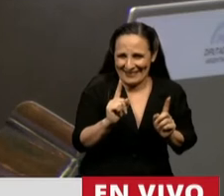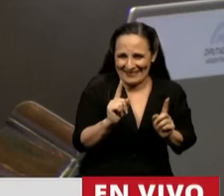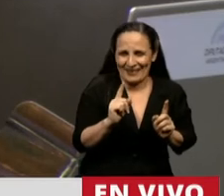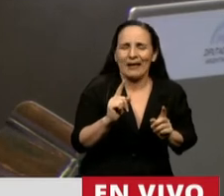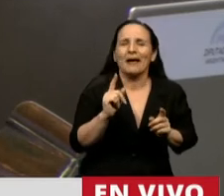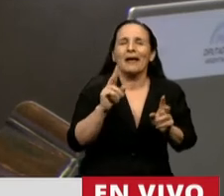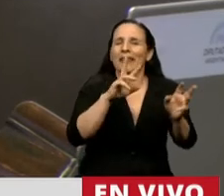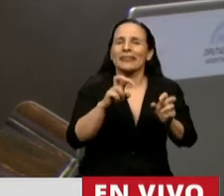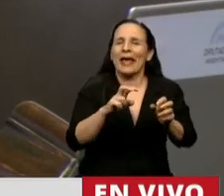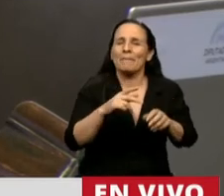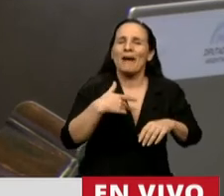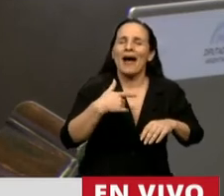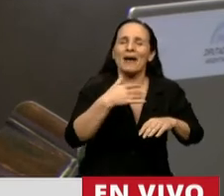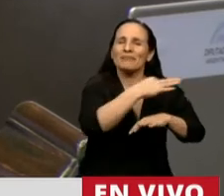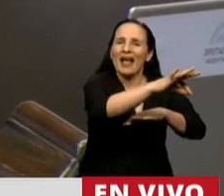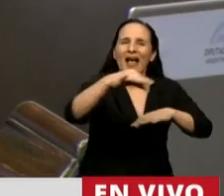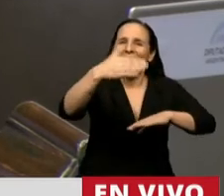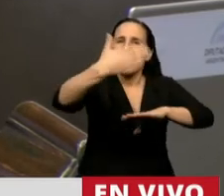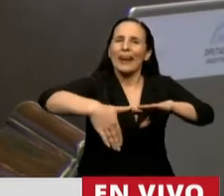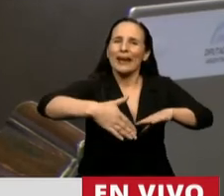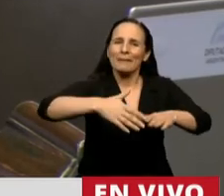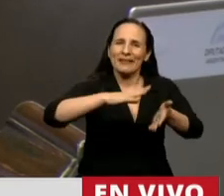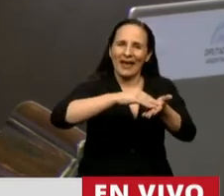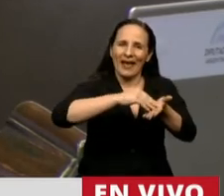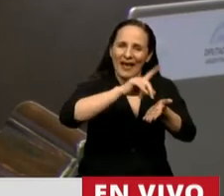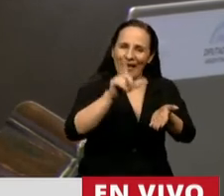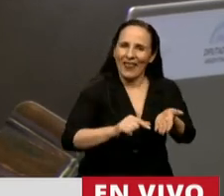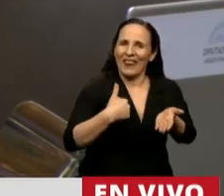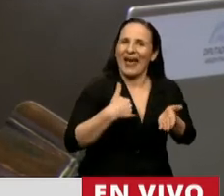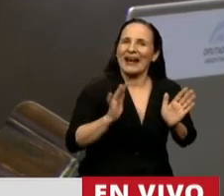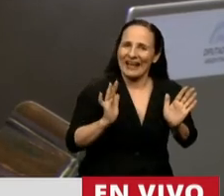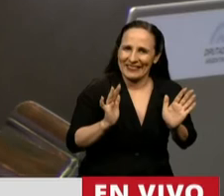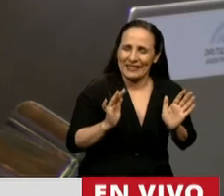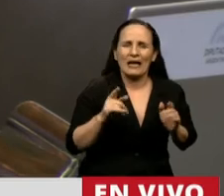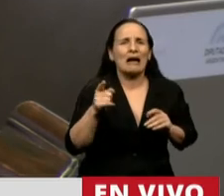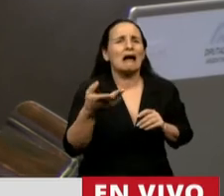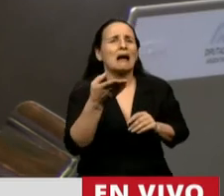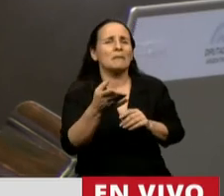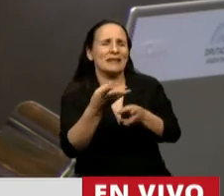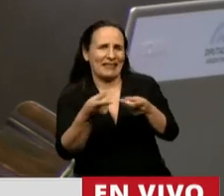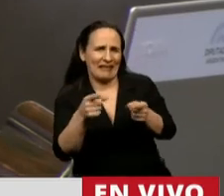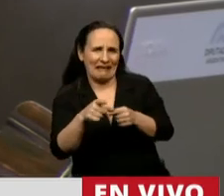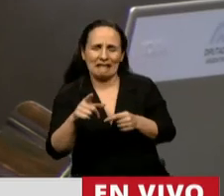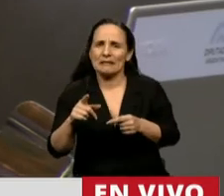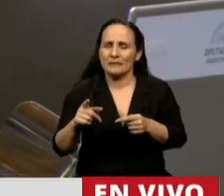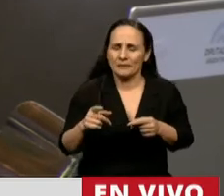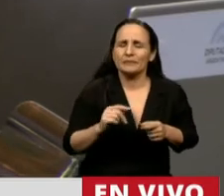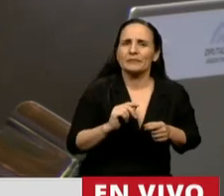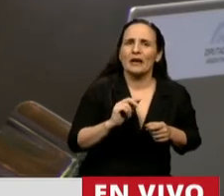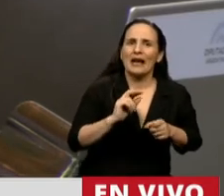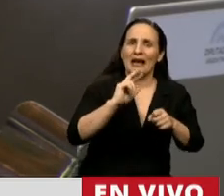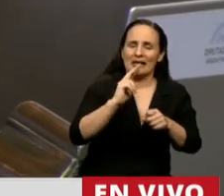con respecto a cuidar nada más ni nada menos que uno de los recursos de la Argentina y también vaya redondeando, la tercera ley Selva. Que